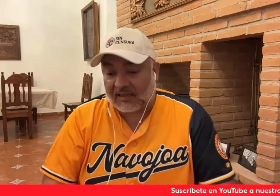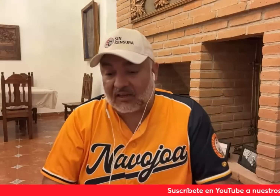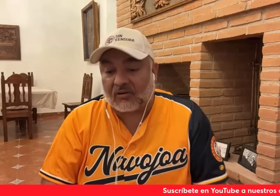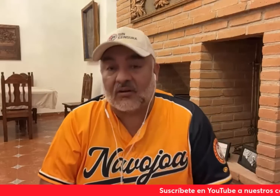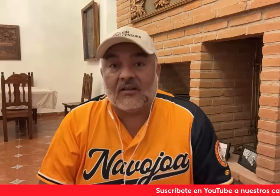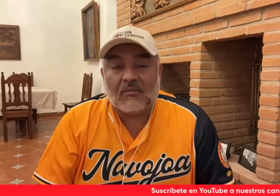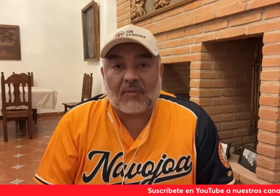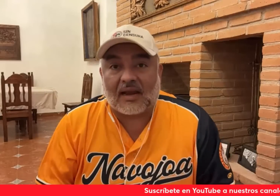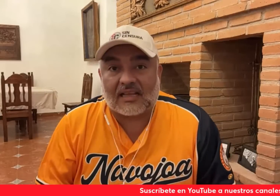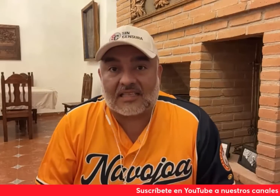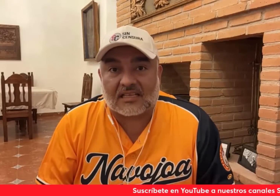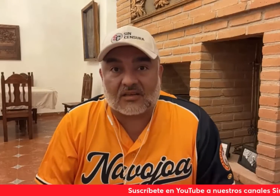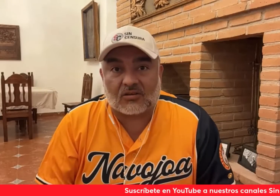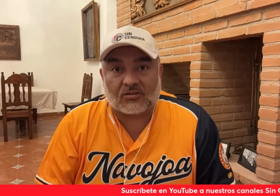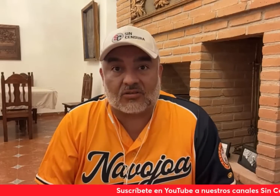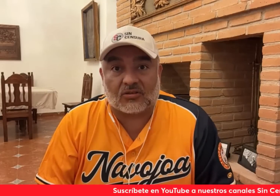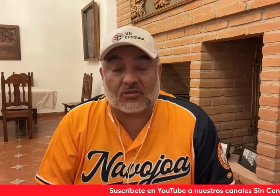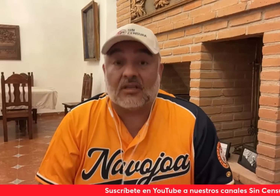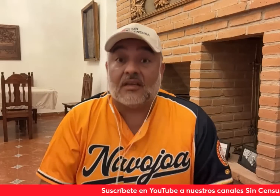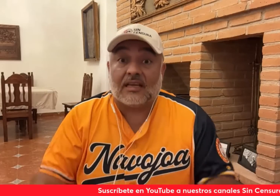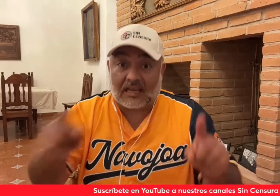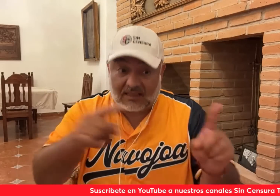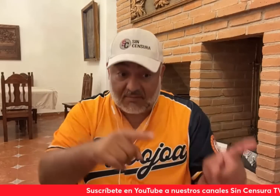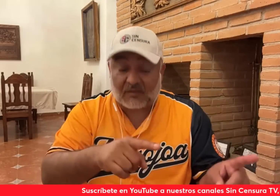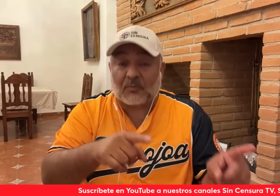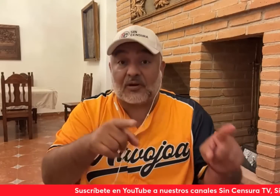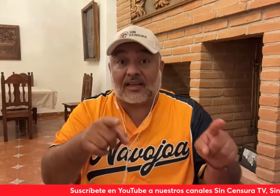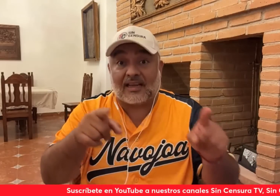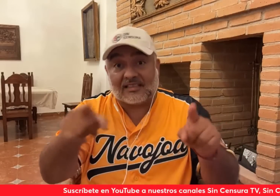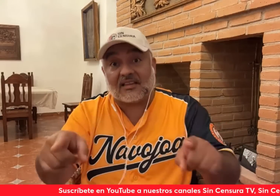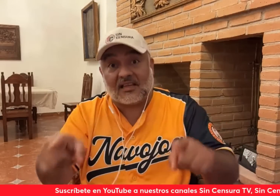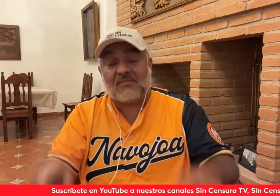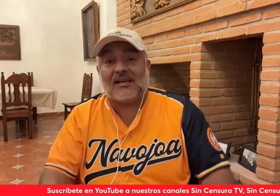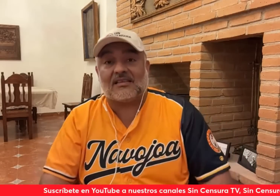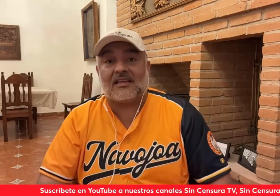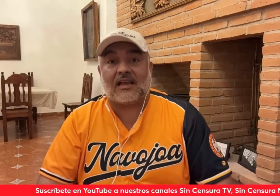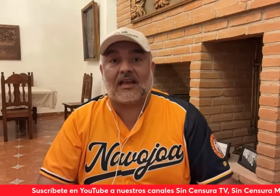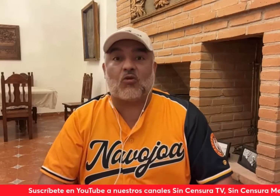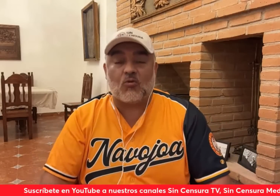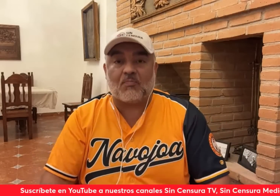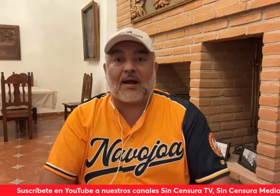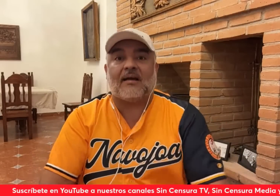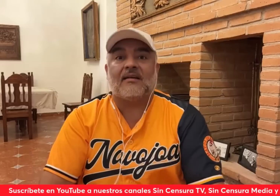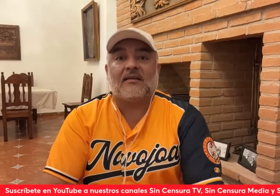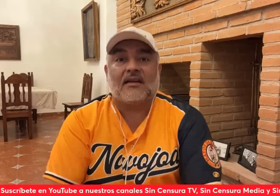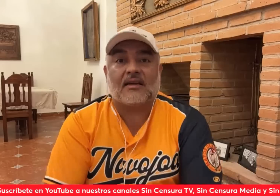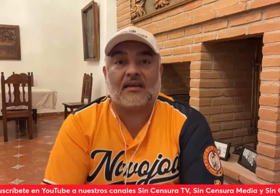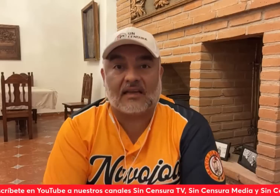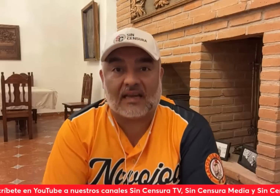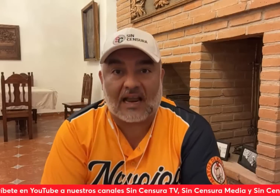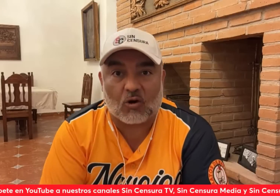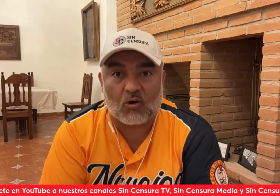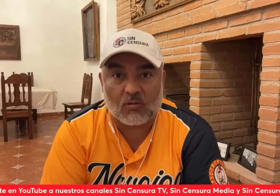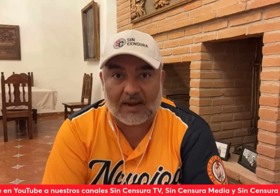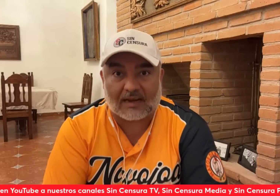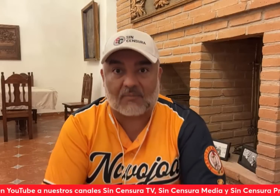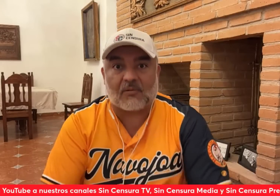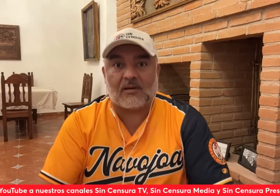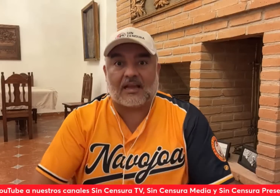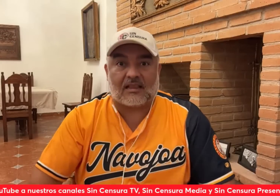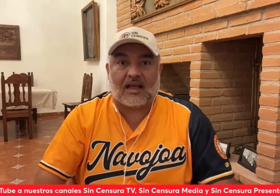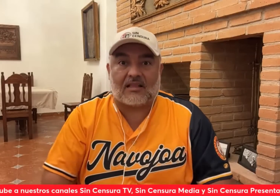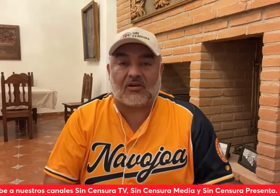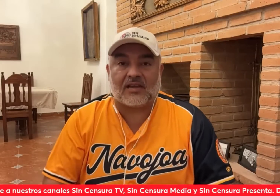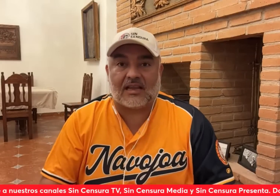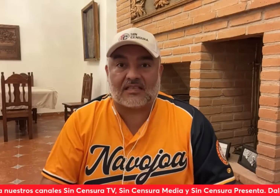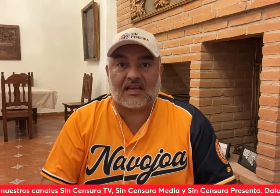de México para enlazarse con nosotros, y además porque este tema es el que le ocupa en la columna que